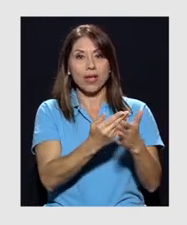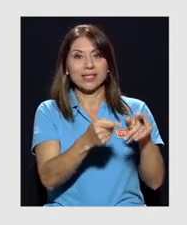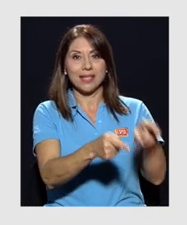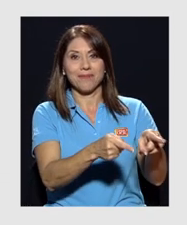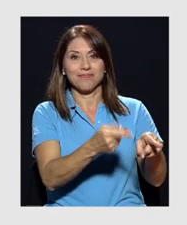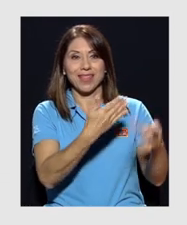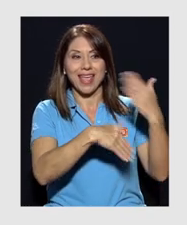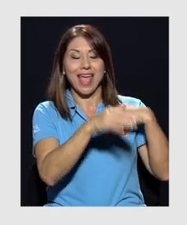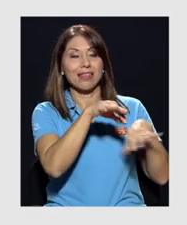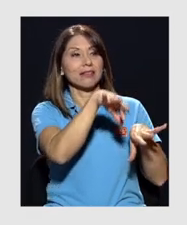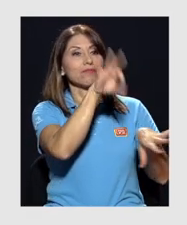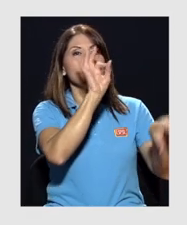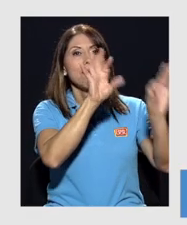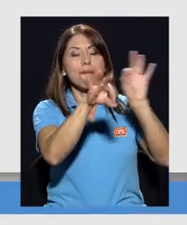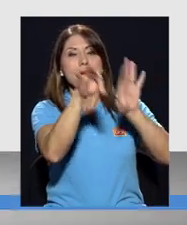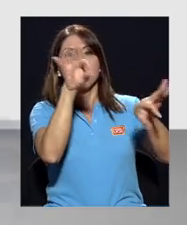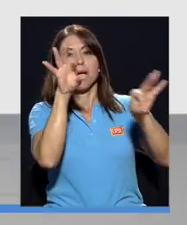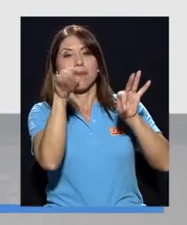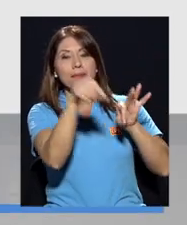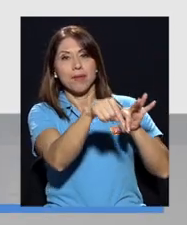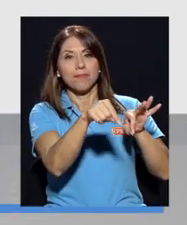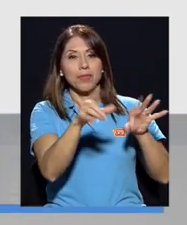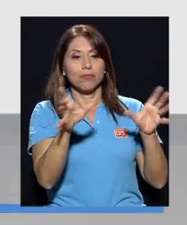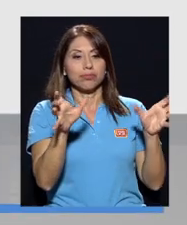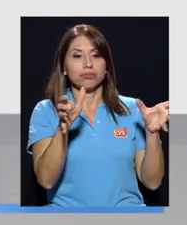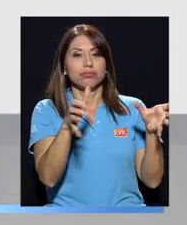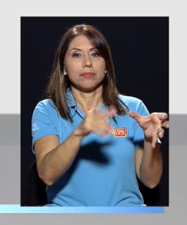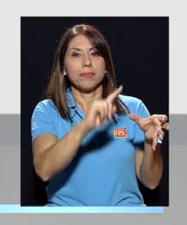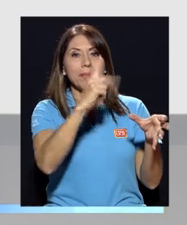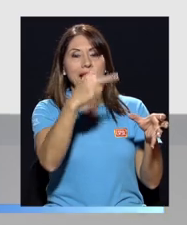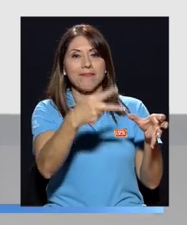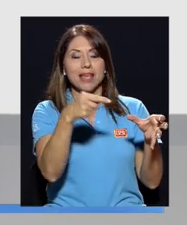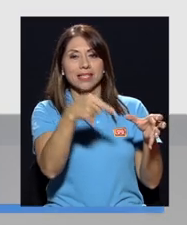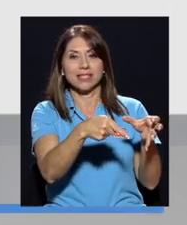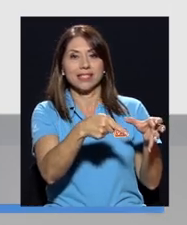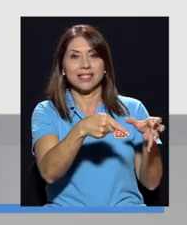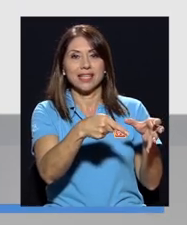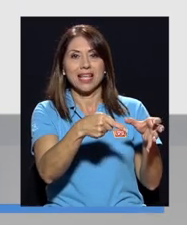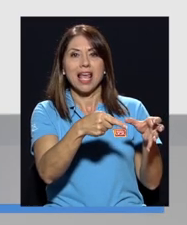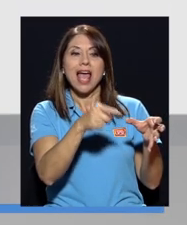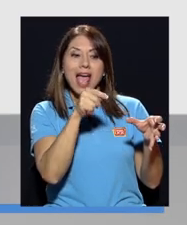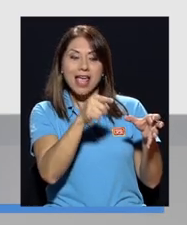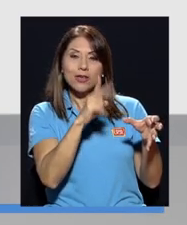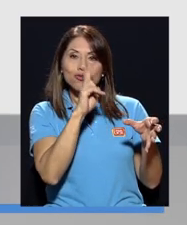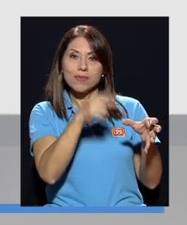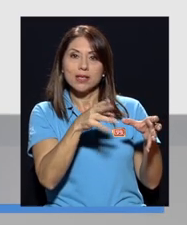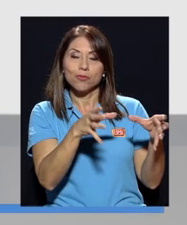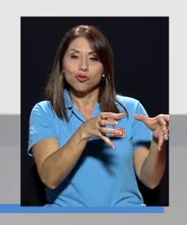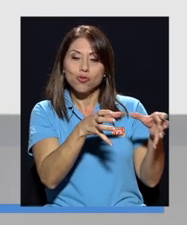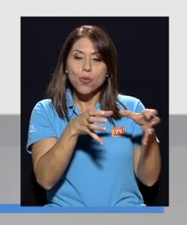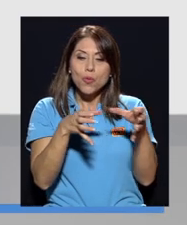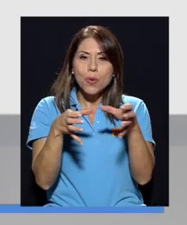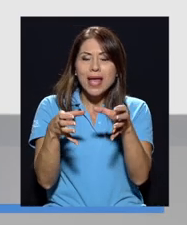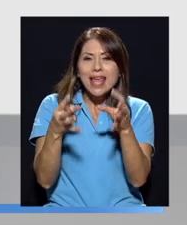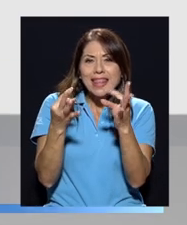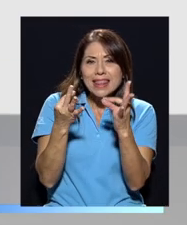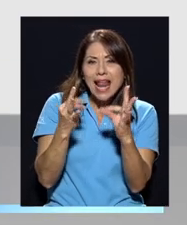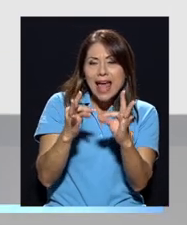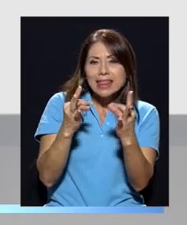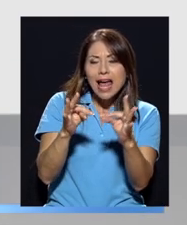seleccionados de manera aleatoria la primera vez y tratar de seguirles la digamos la pista